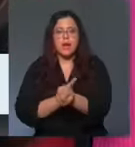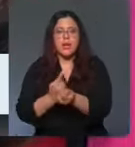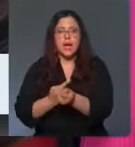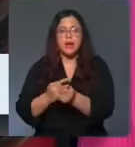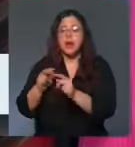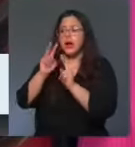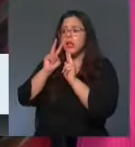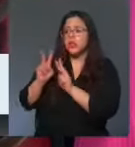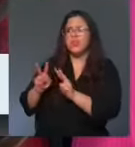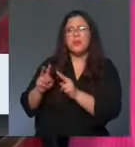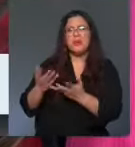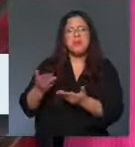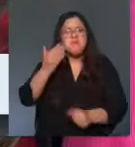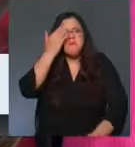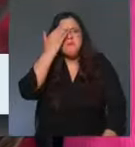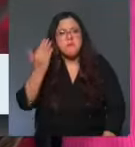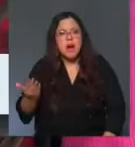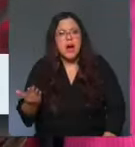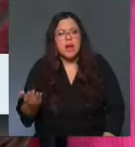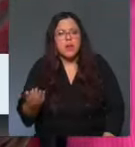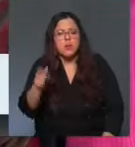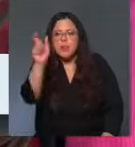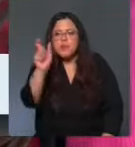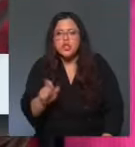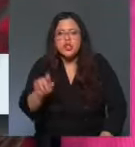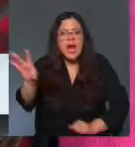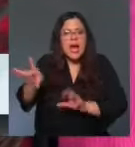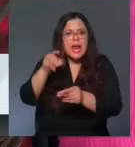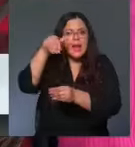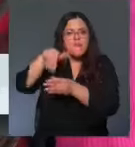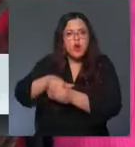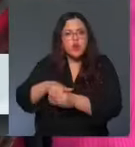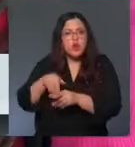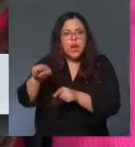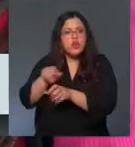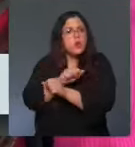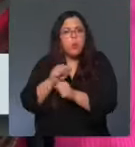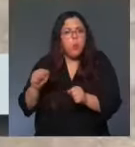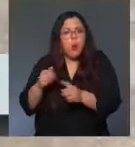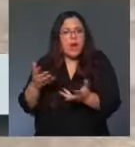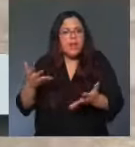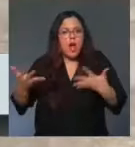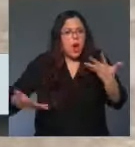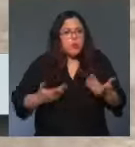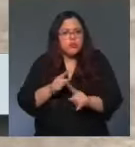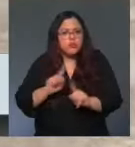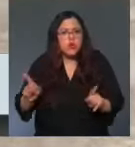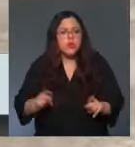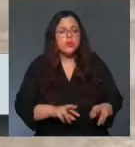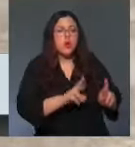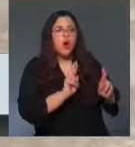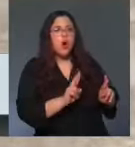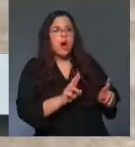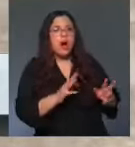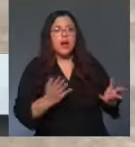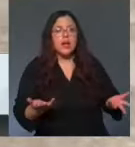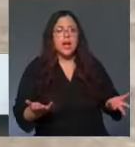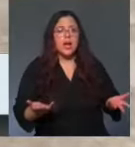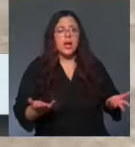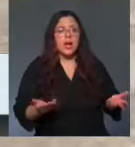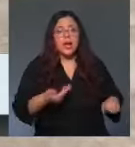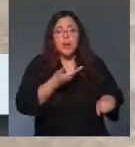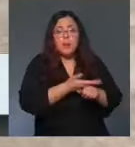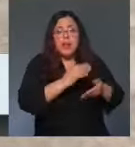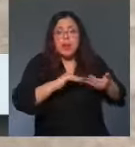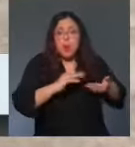bastante desagradable porque una persona electa no debería tener ese tipo de conducta en realidad. Espero que pida perdón de lo que